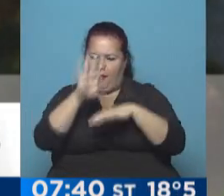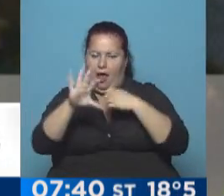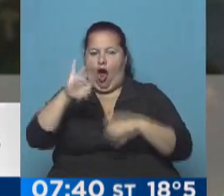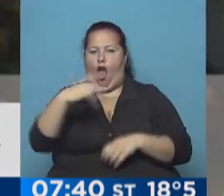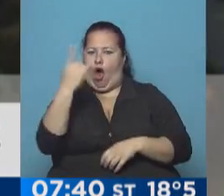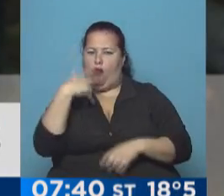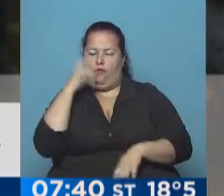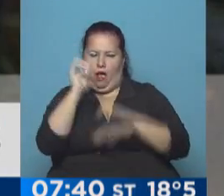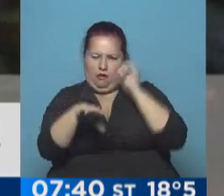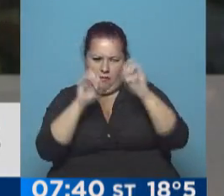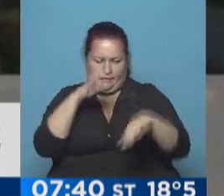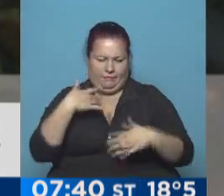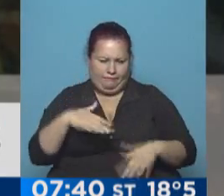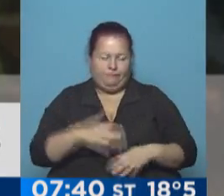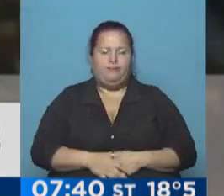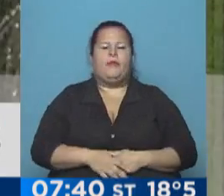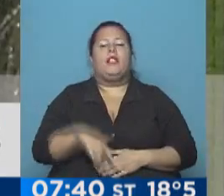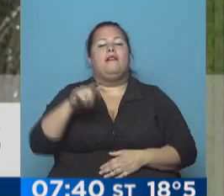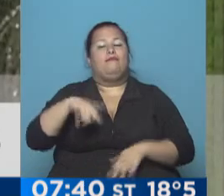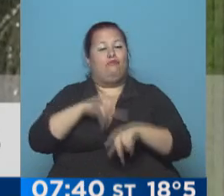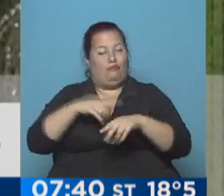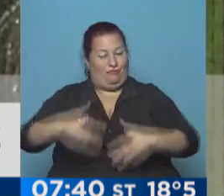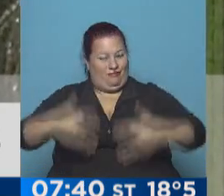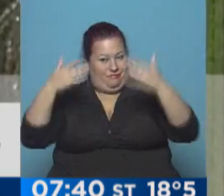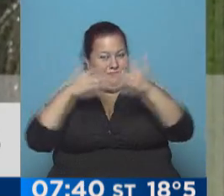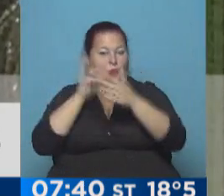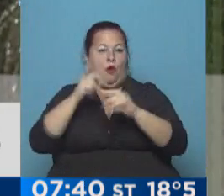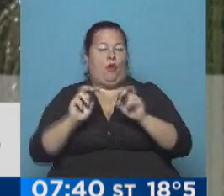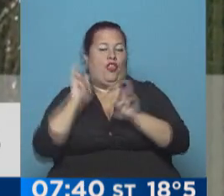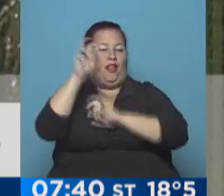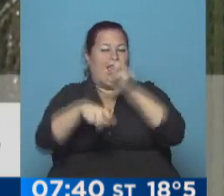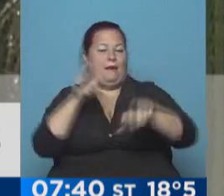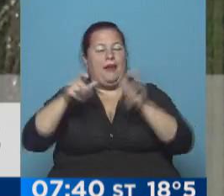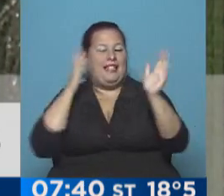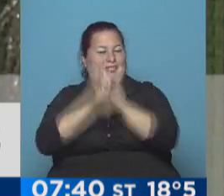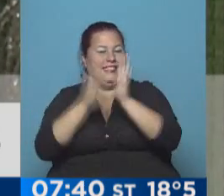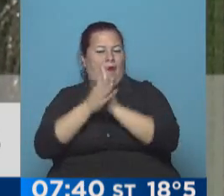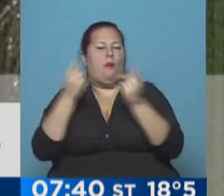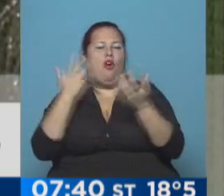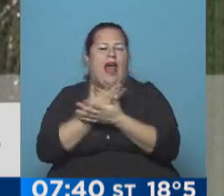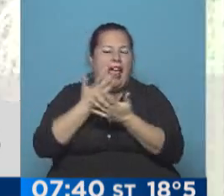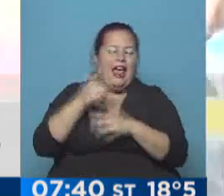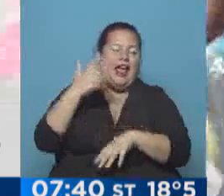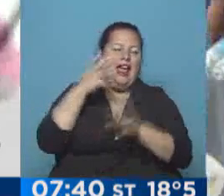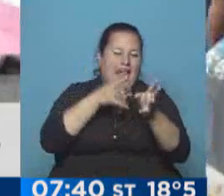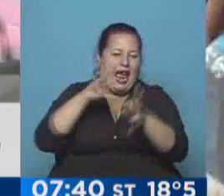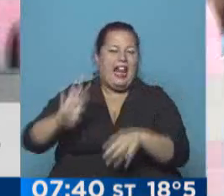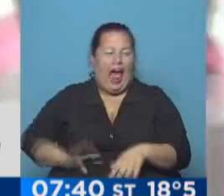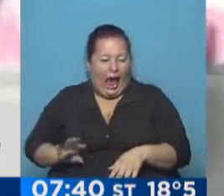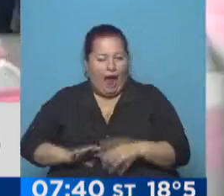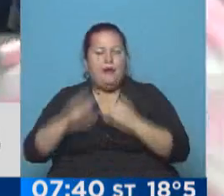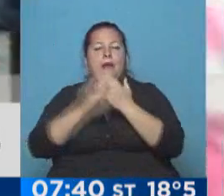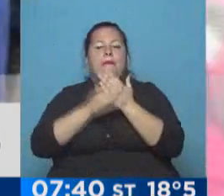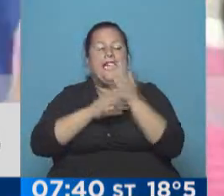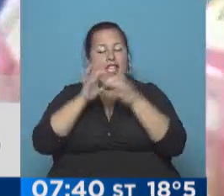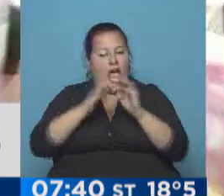Naciones Unidas. En medio de estas restricciones a la circulación de personas que escapan de las guerras y el hambre, los ministros de la Unión